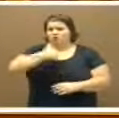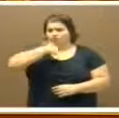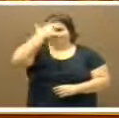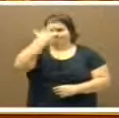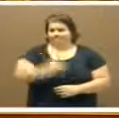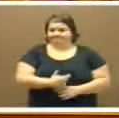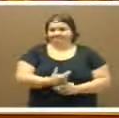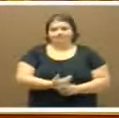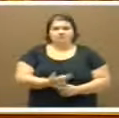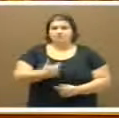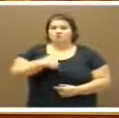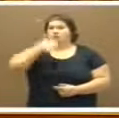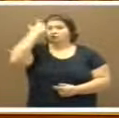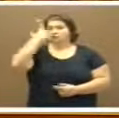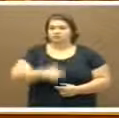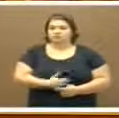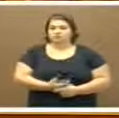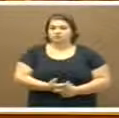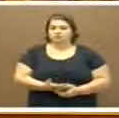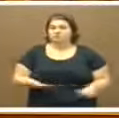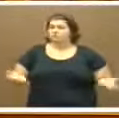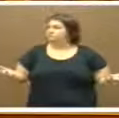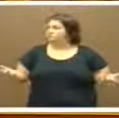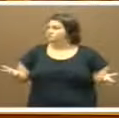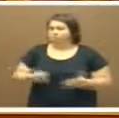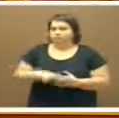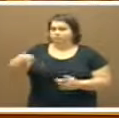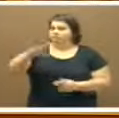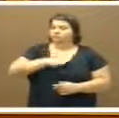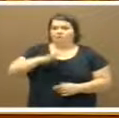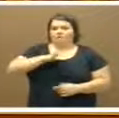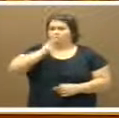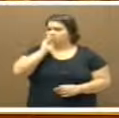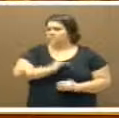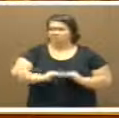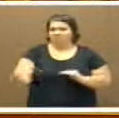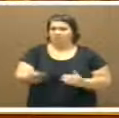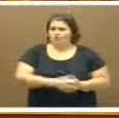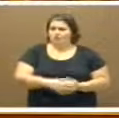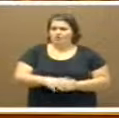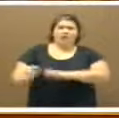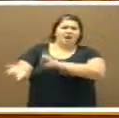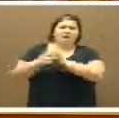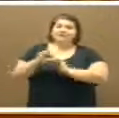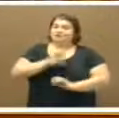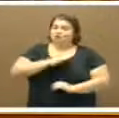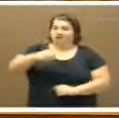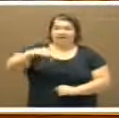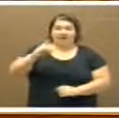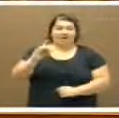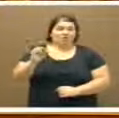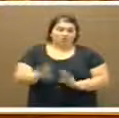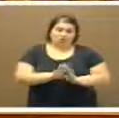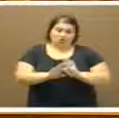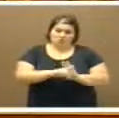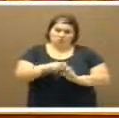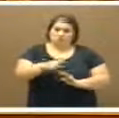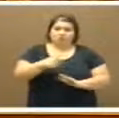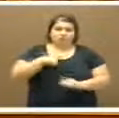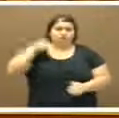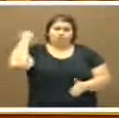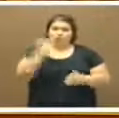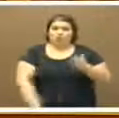aquí... Señoría, guarden silencio. Ya, señor Amado Borrella, ha sido usted